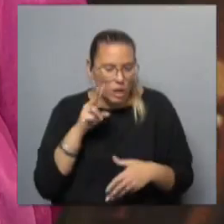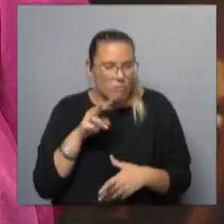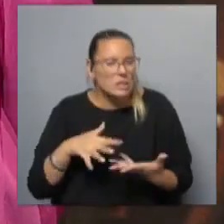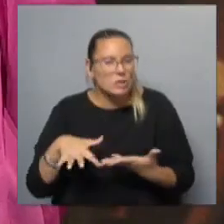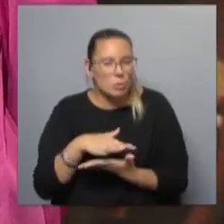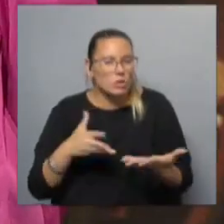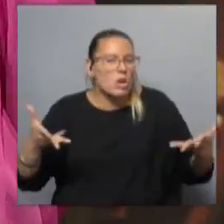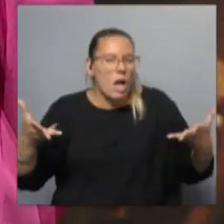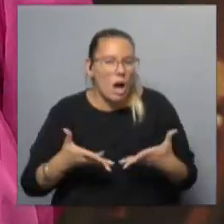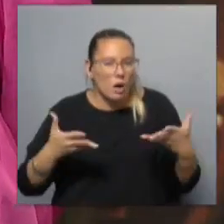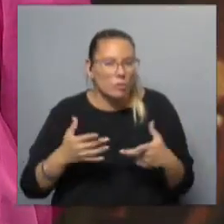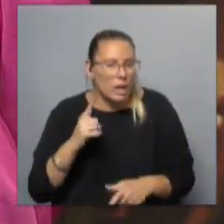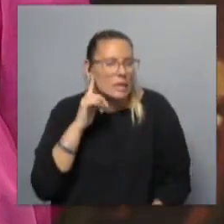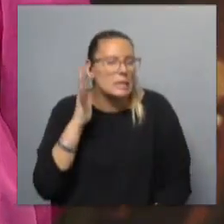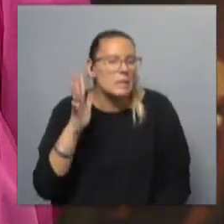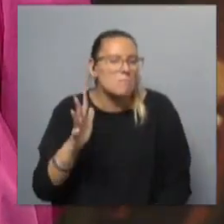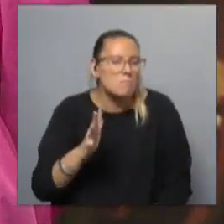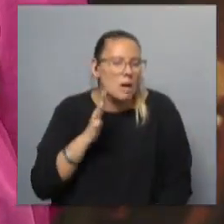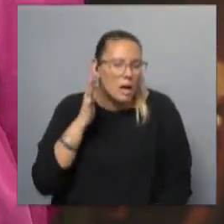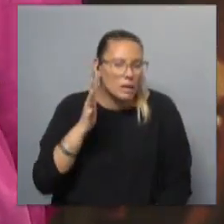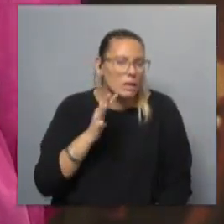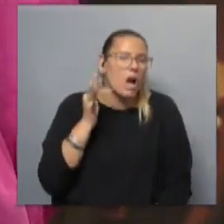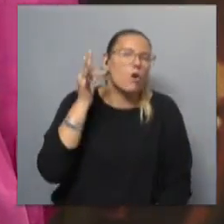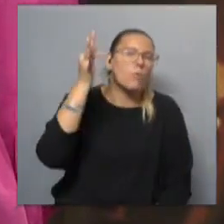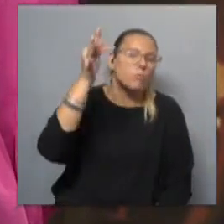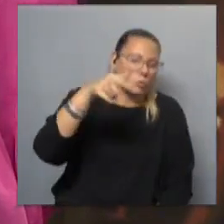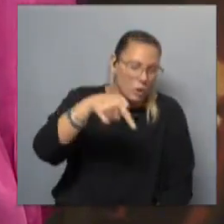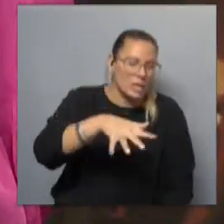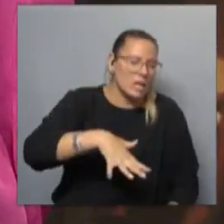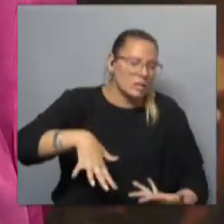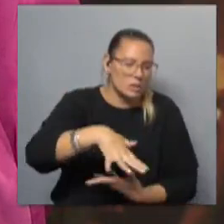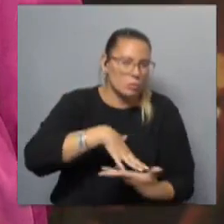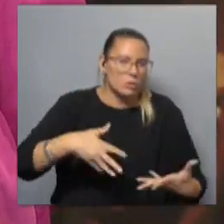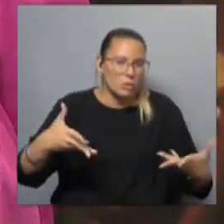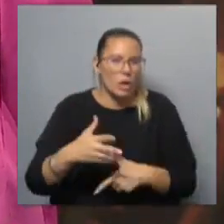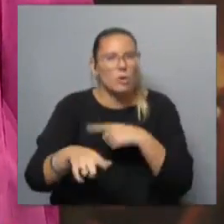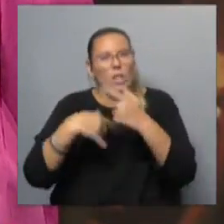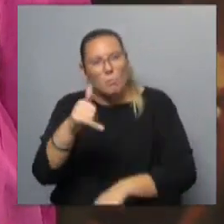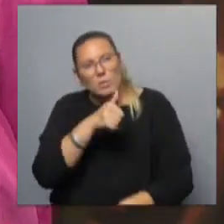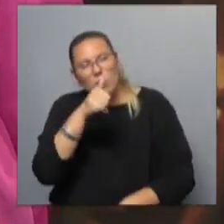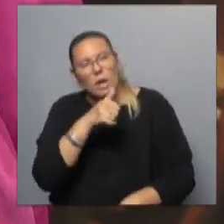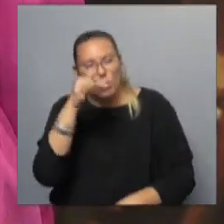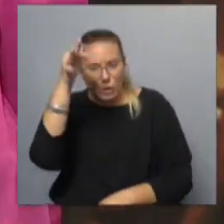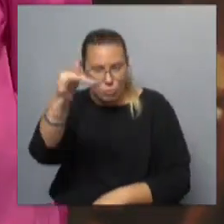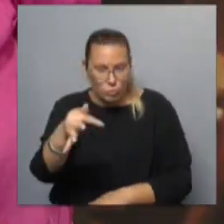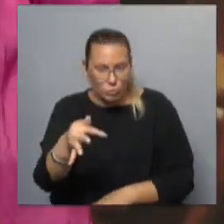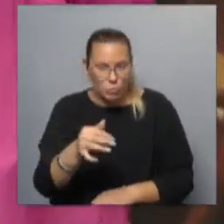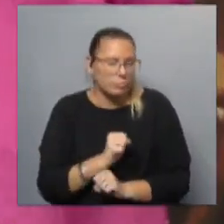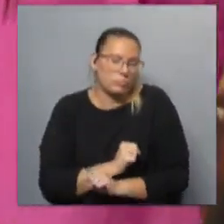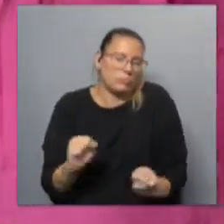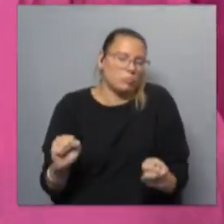y podés más o menos adivinar el futuro? ¿Cómo estos hechos del presente van a ser narrados en un futuro? No